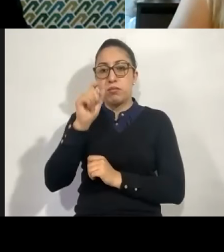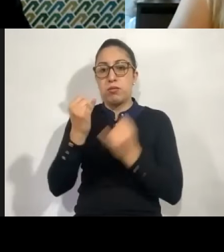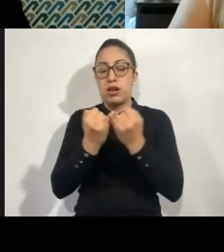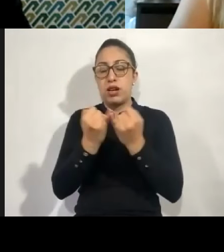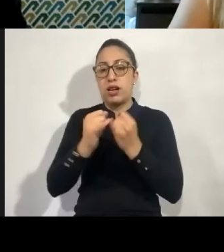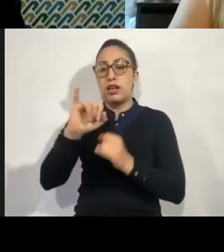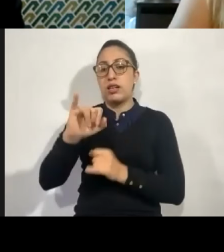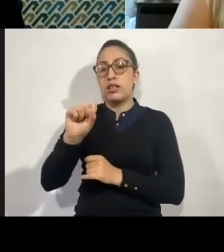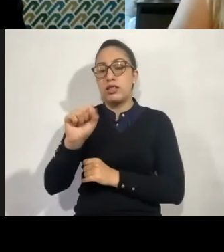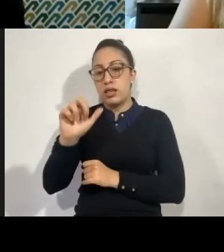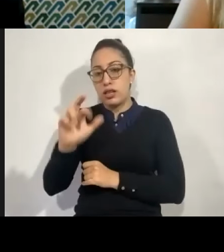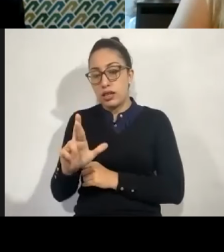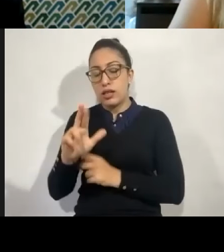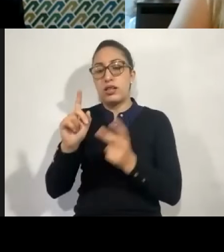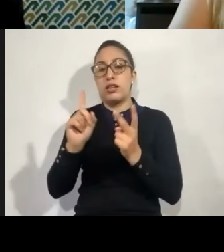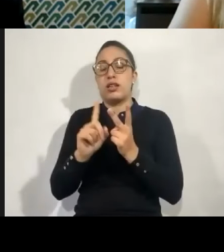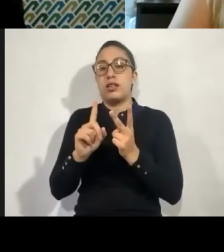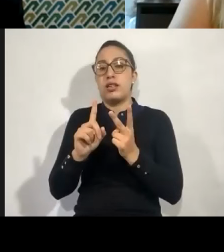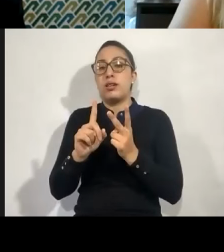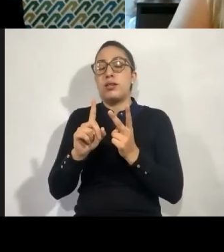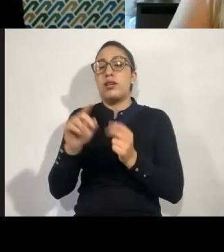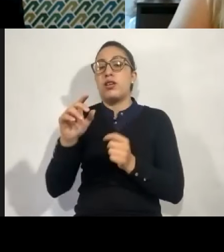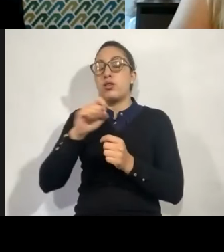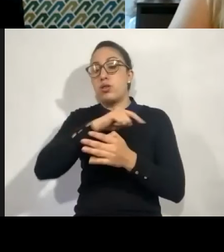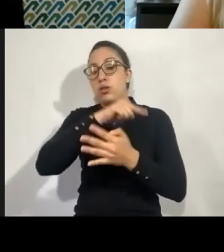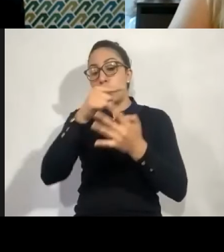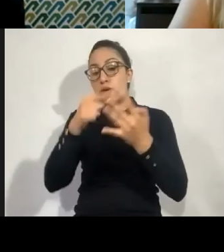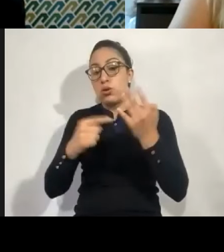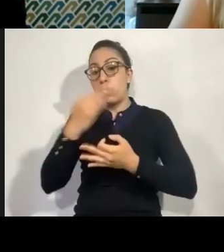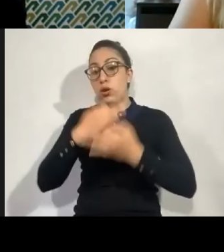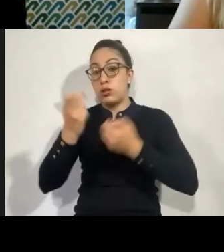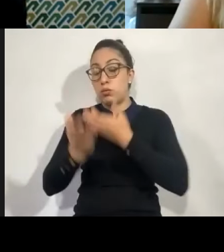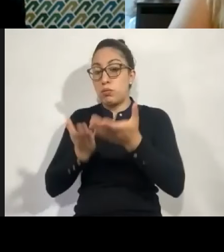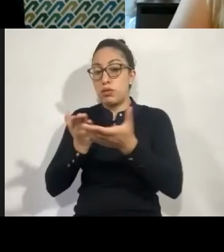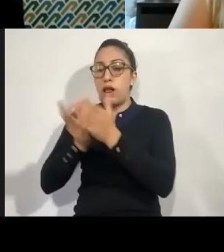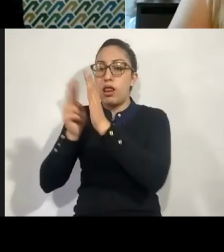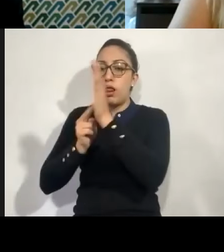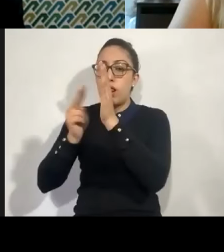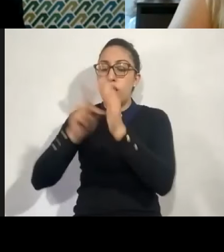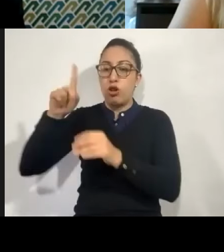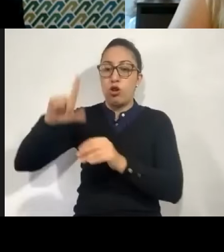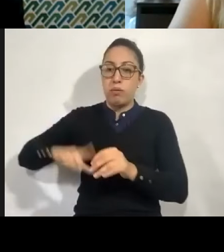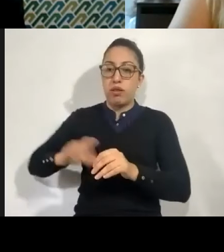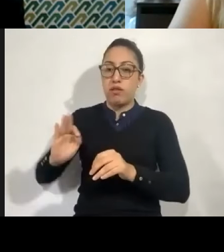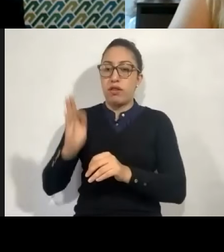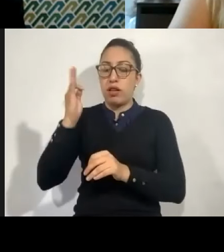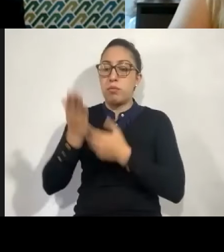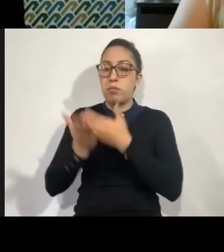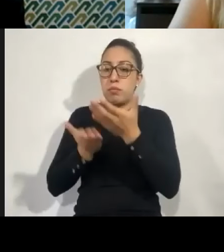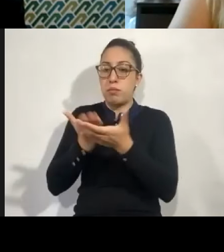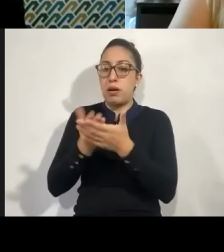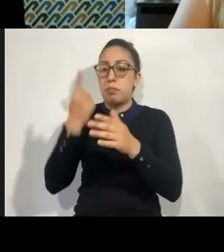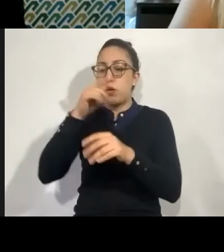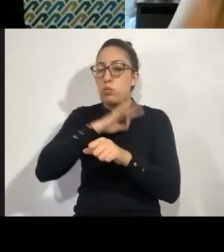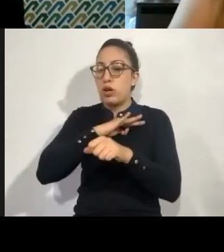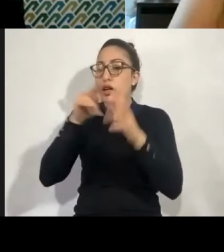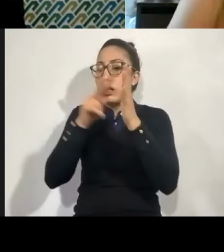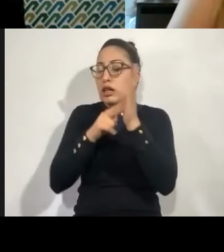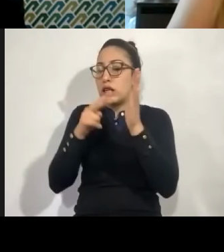agregado, por lo demás que ya fueron modificadas o fueron propuestas en cuanto a su modificación por